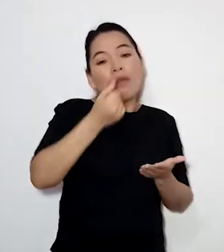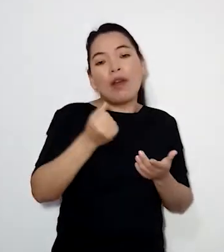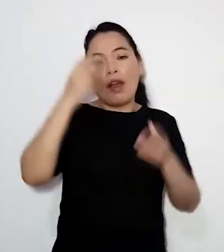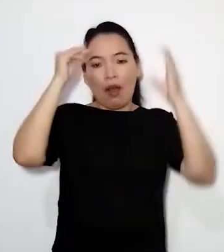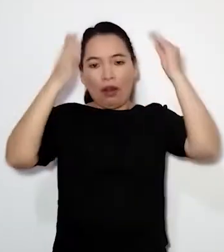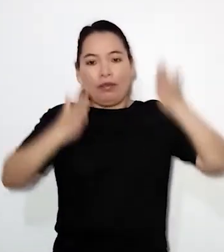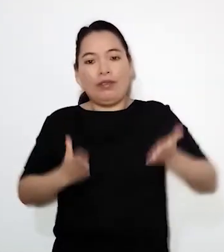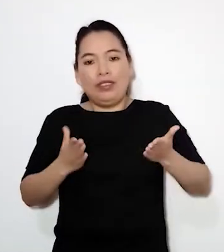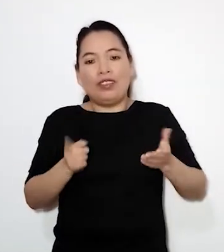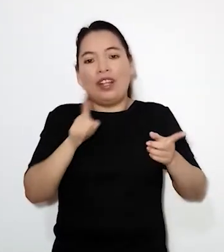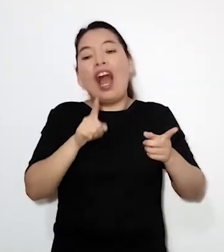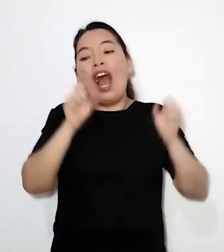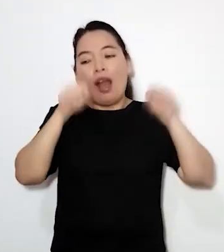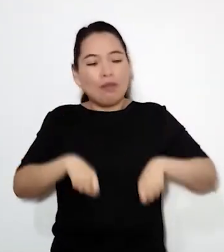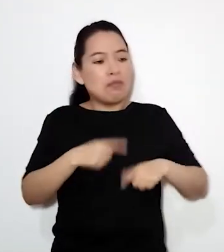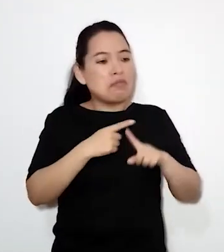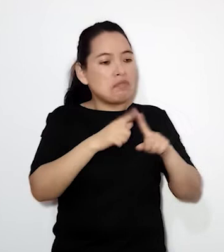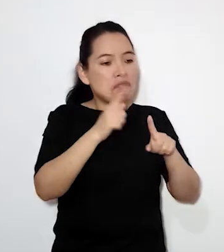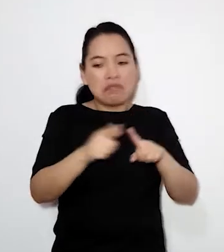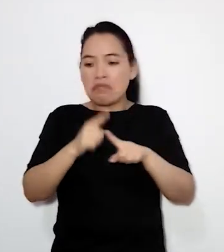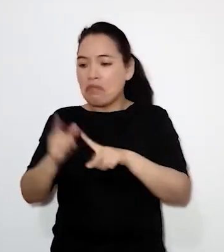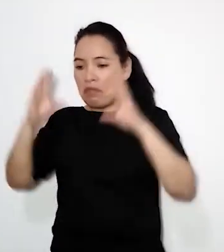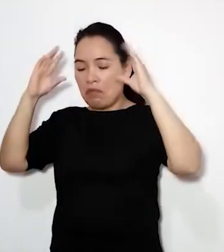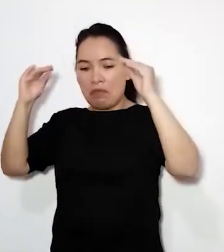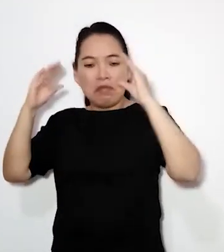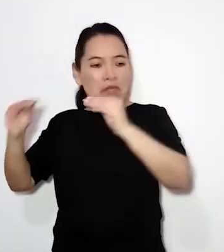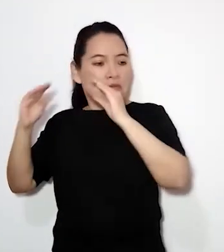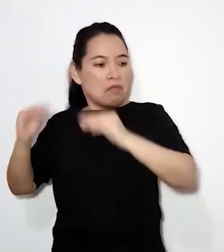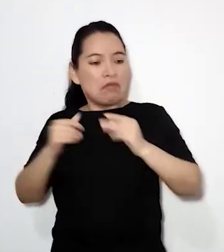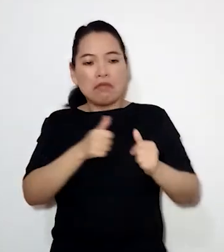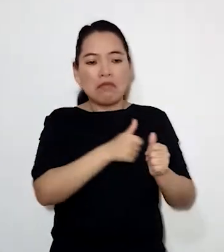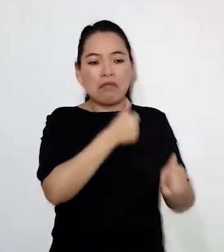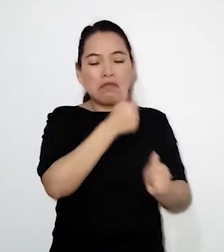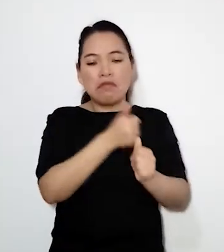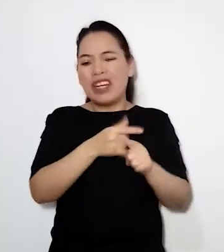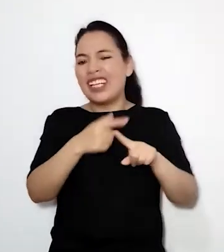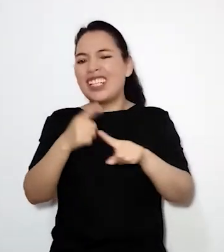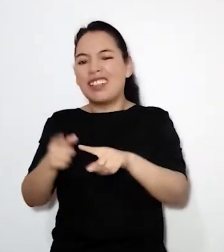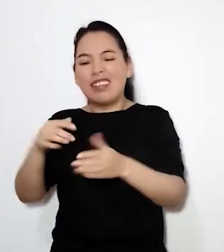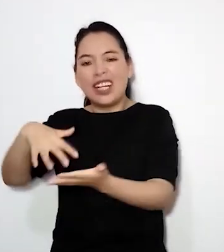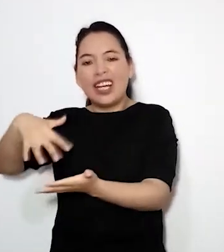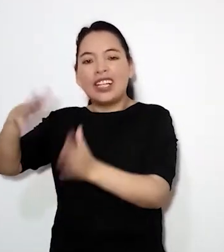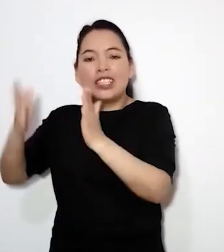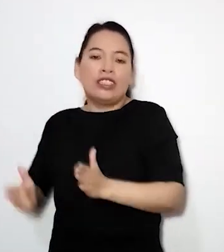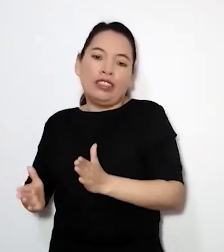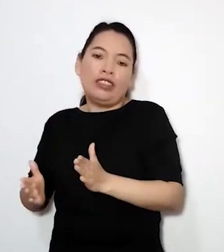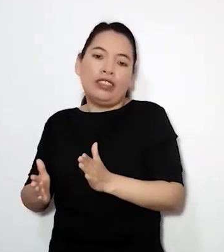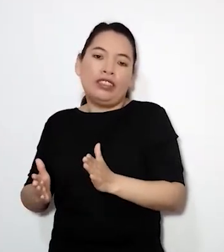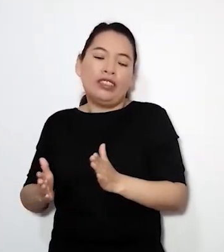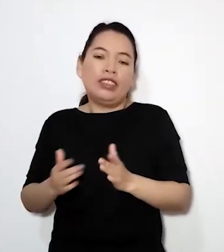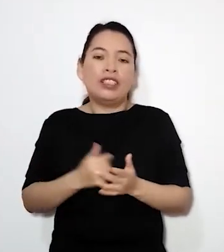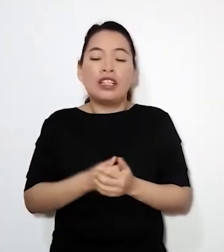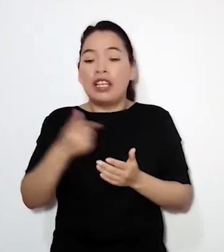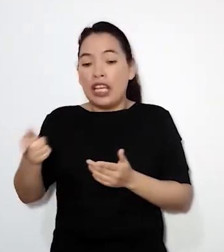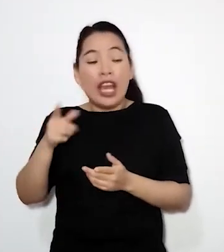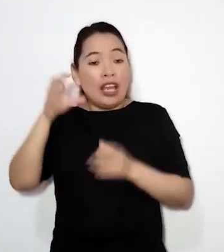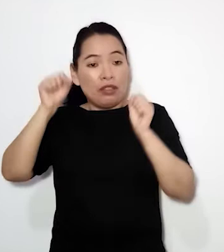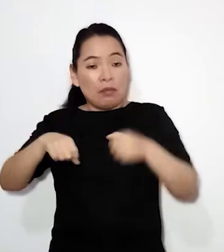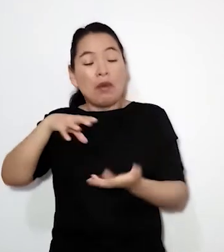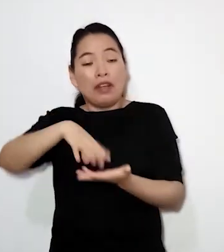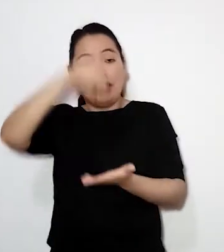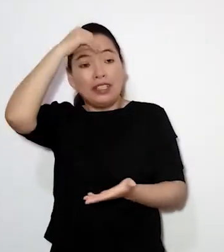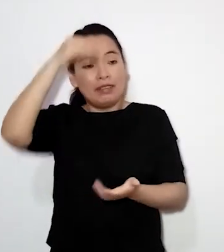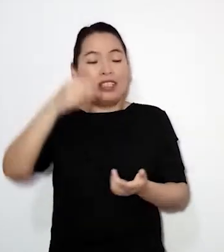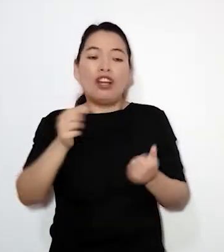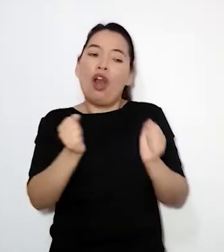heterogéneos, cuando pueden dar una respuesta satisfactoria a estudiantes con y sin discapacidad, entendiendo